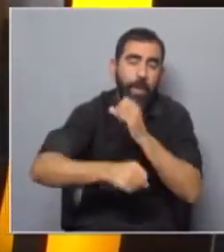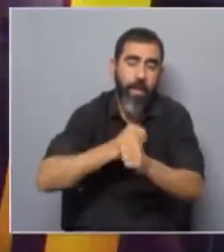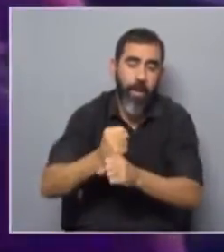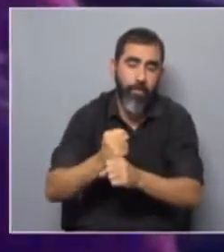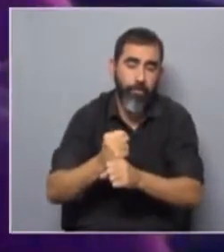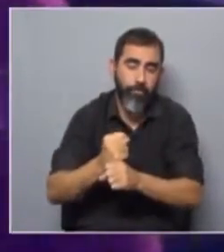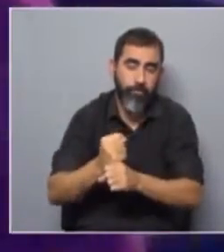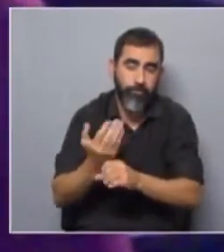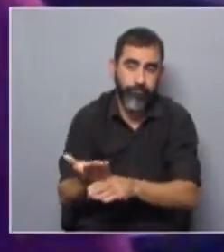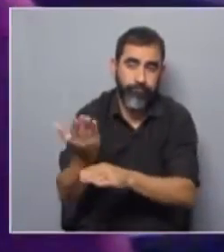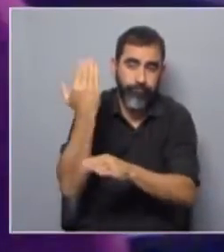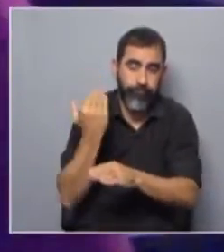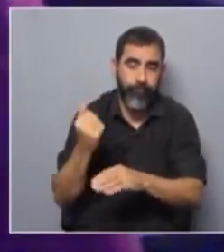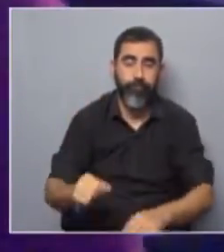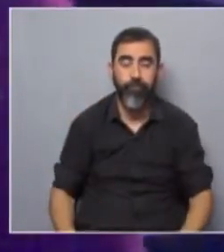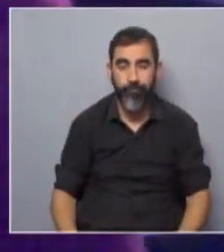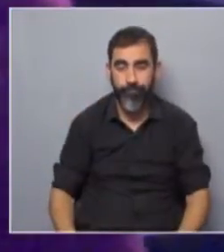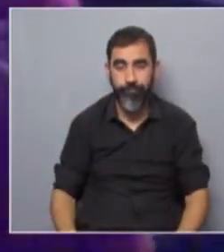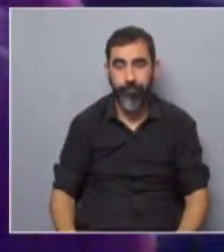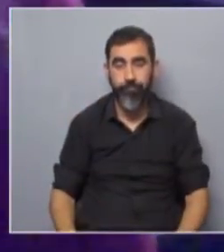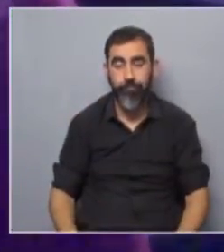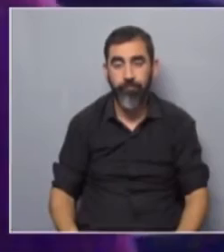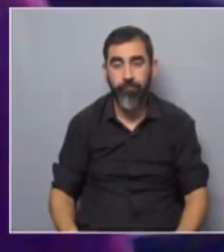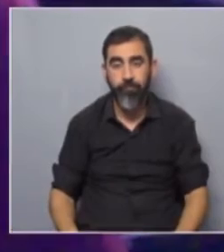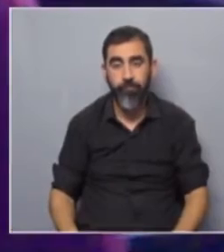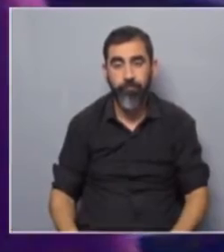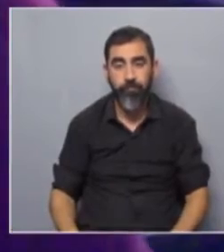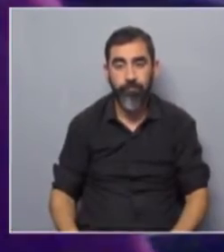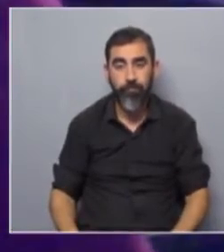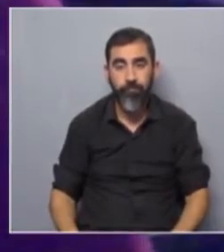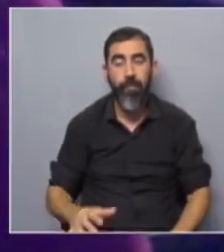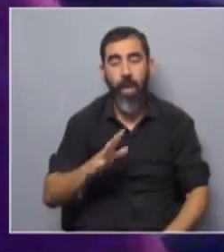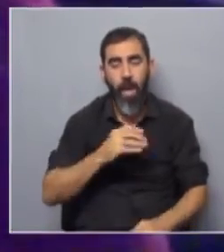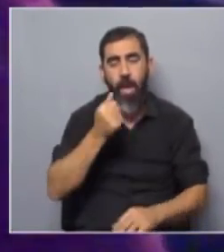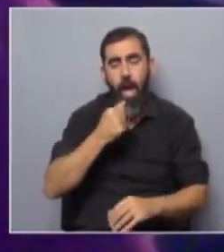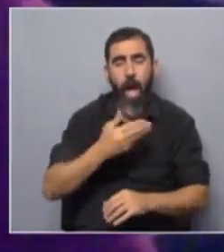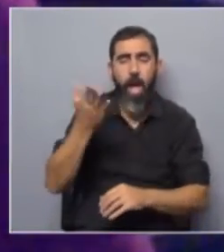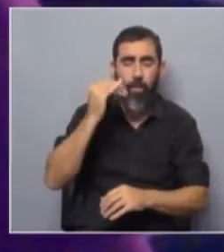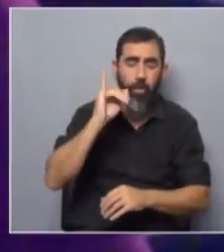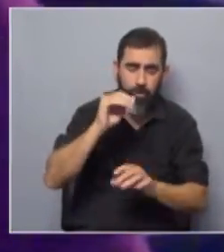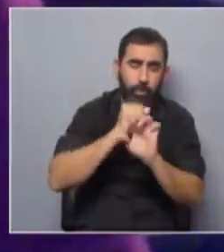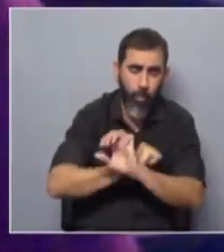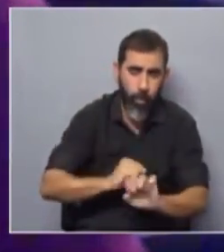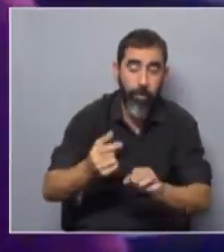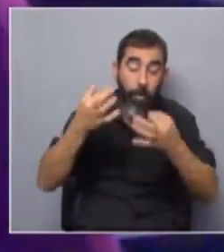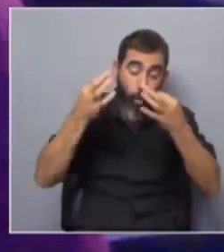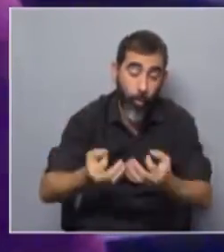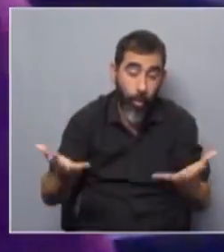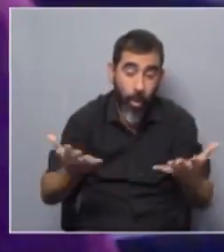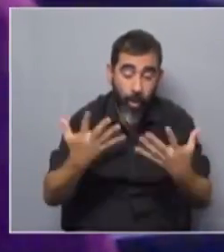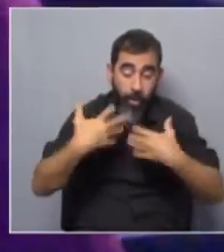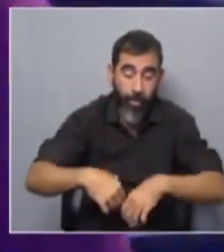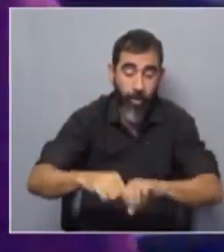del presente. Y no significa que no haya más antiguos, son los que justo están dentro